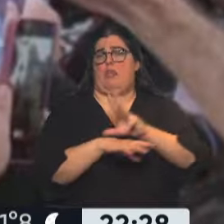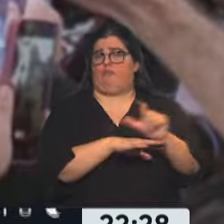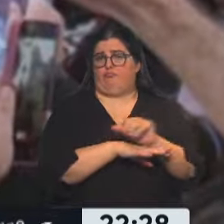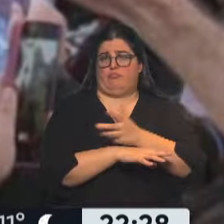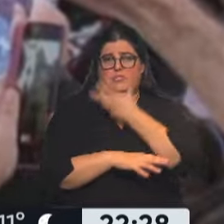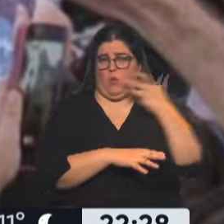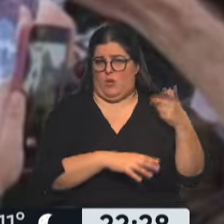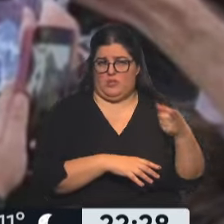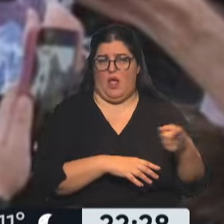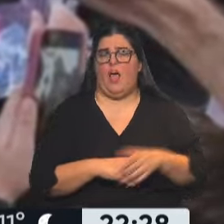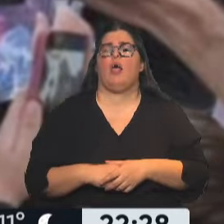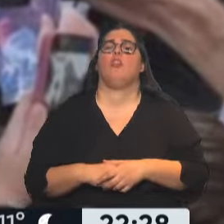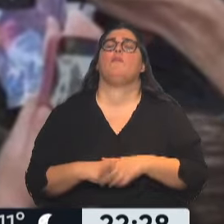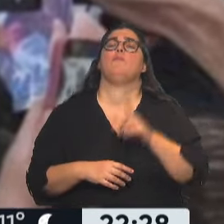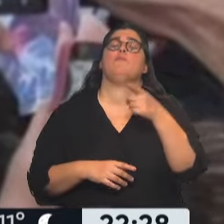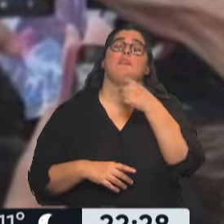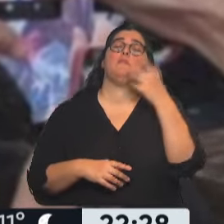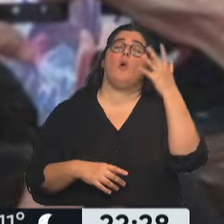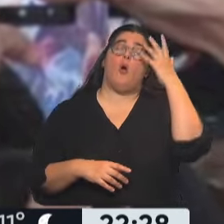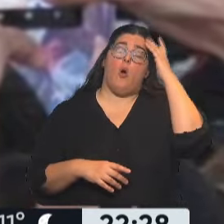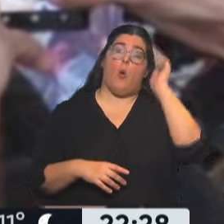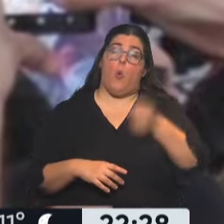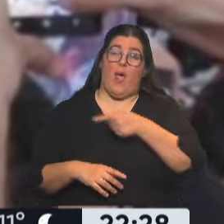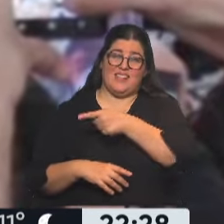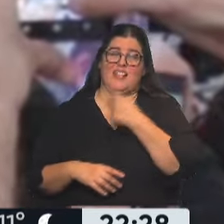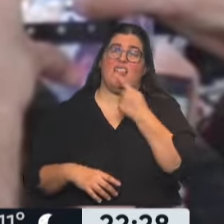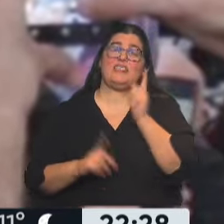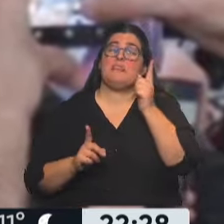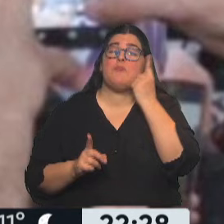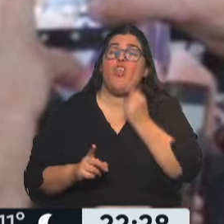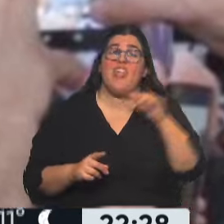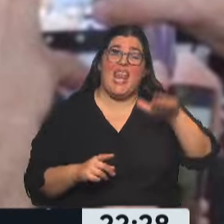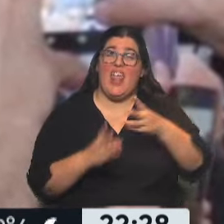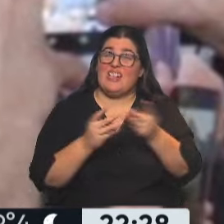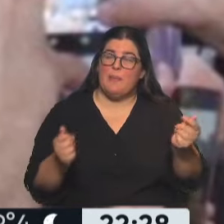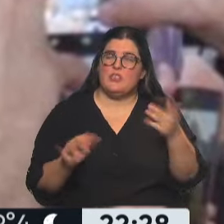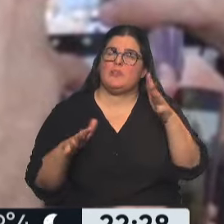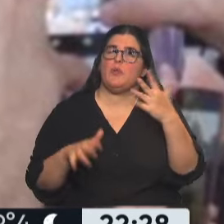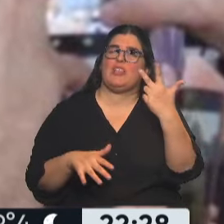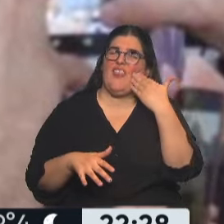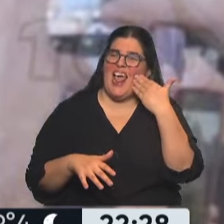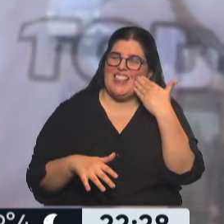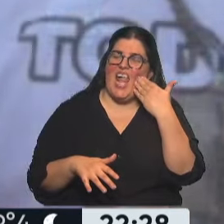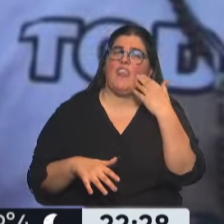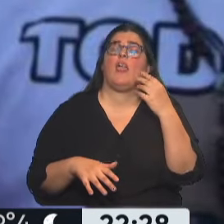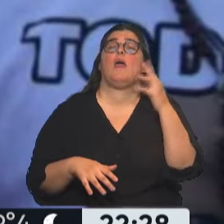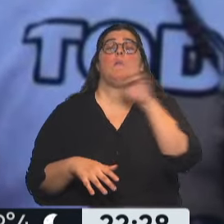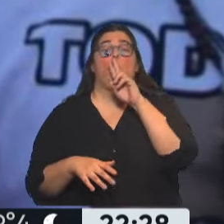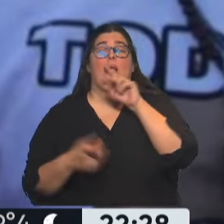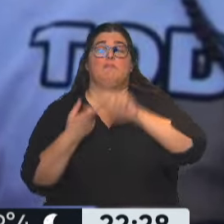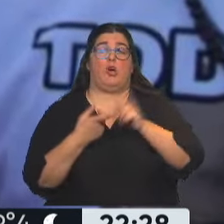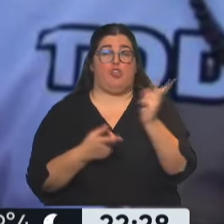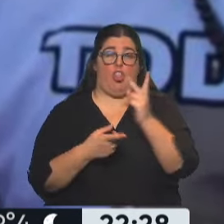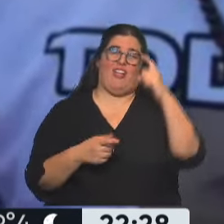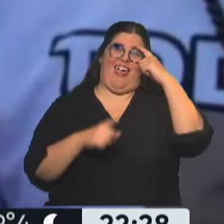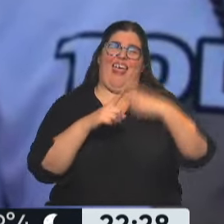el 13 de junio del 2024, el día de la desaparición de Loan, alrededor de las 3 de la tarde, los imputados Pérez y Caillava, el ex marino